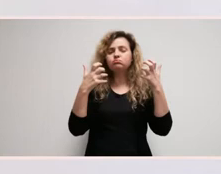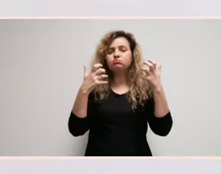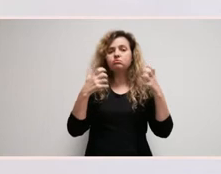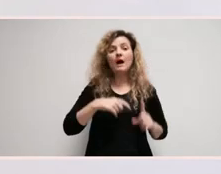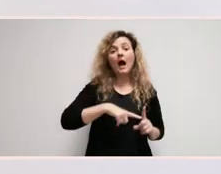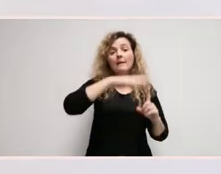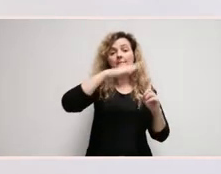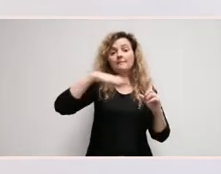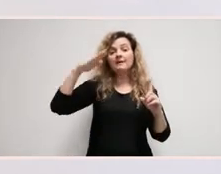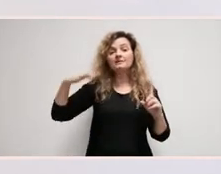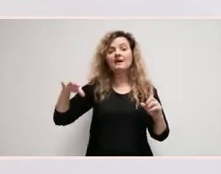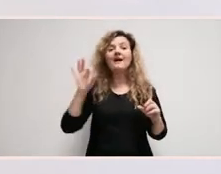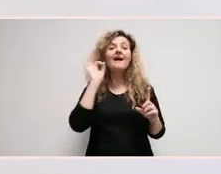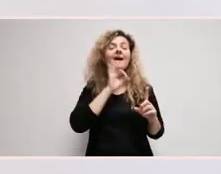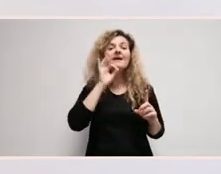paisajes galegas